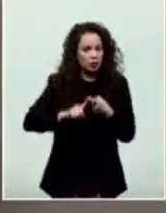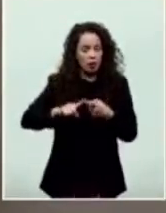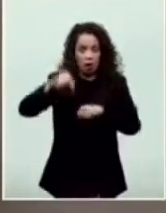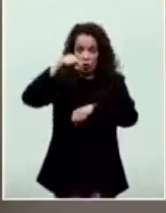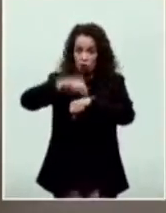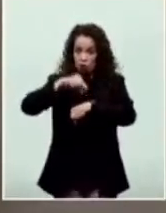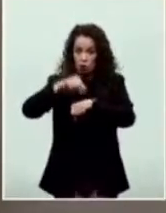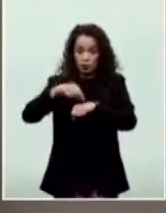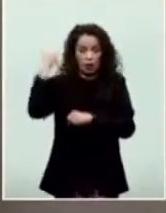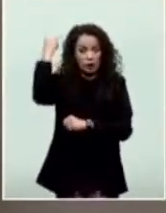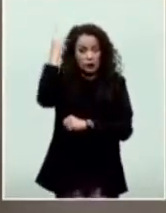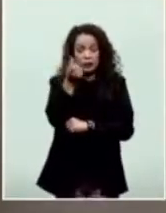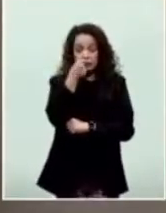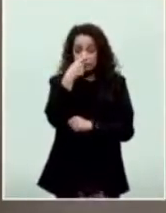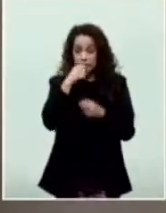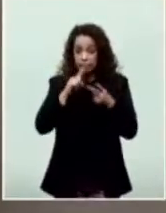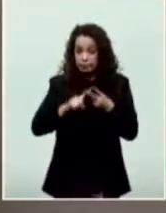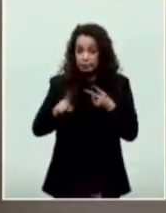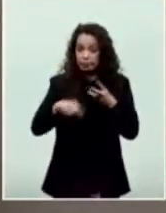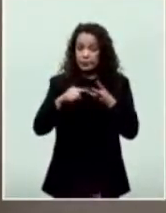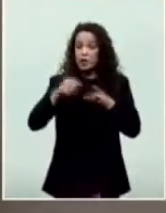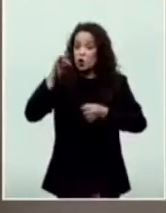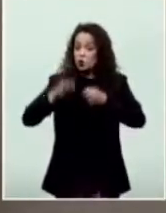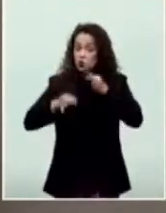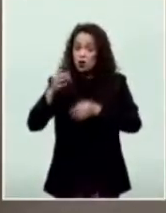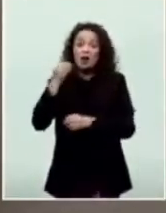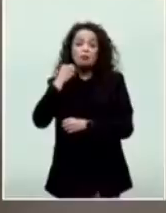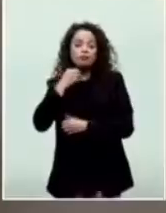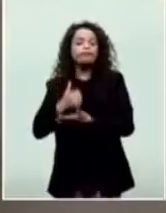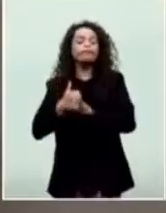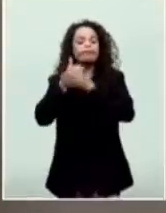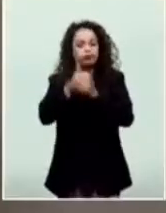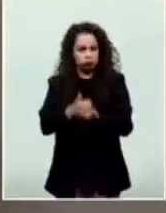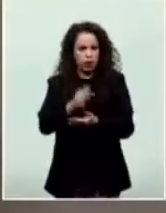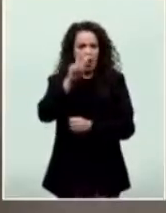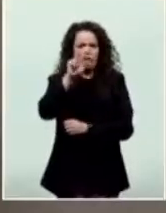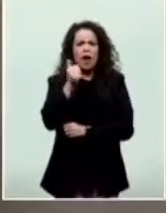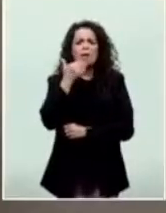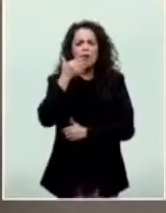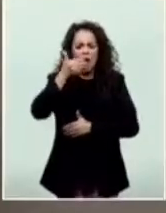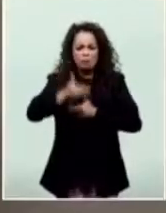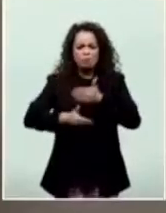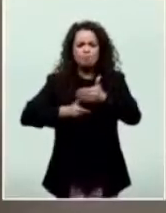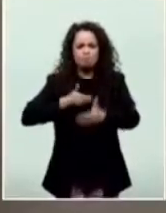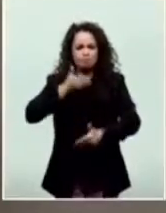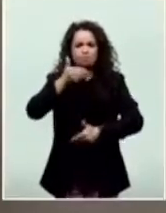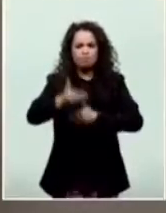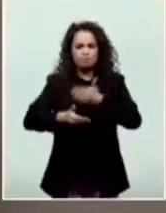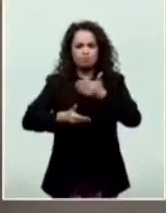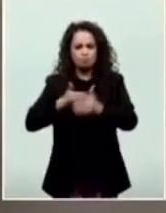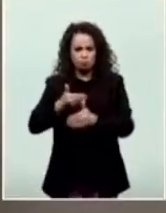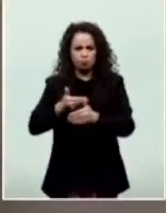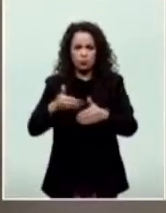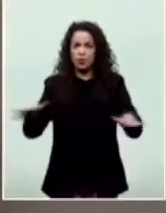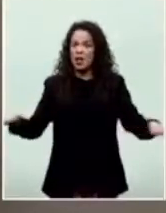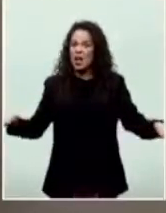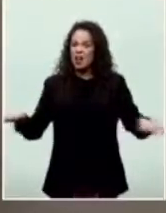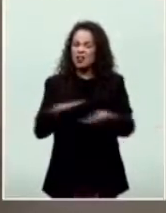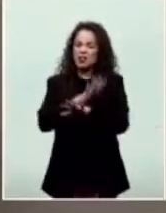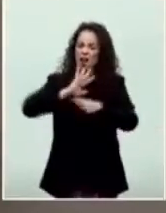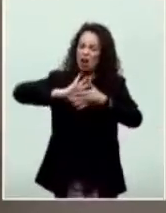psiquiátricos, jurídicos, etcétera. Eso va caminando muy bien y estamos cambiando la cultura con protocolos